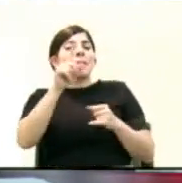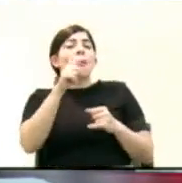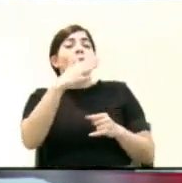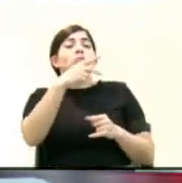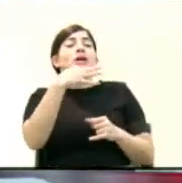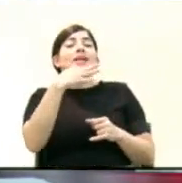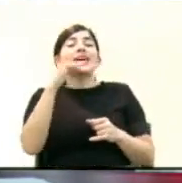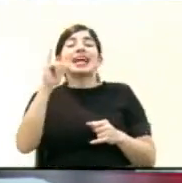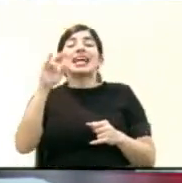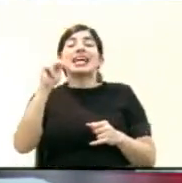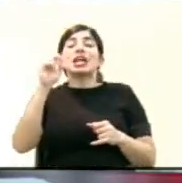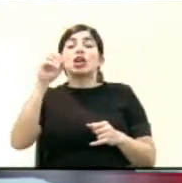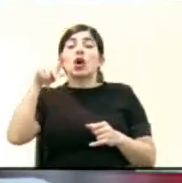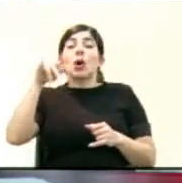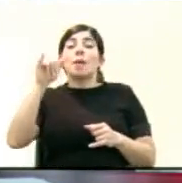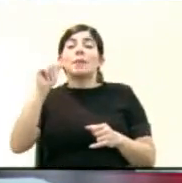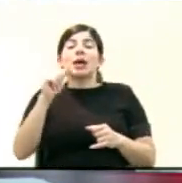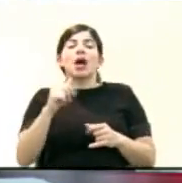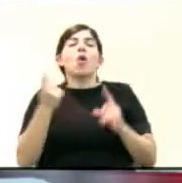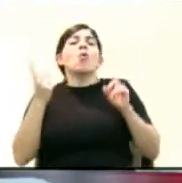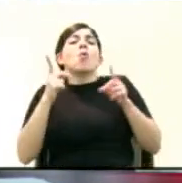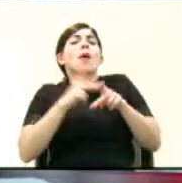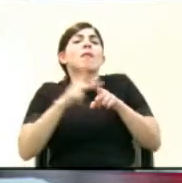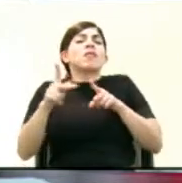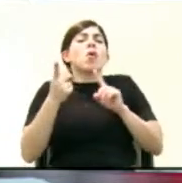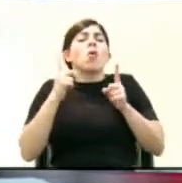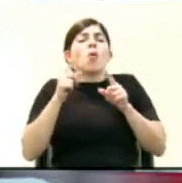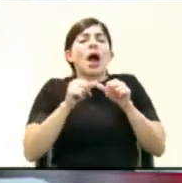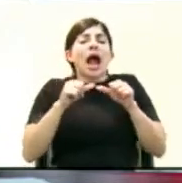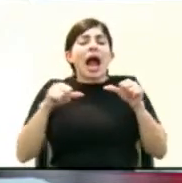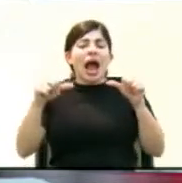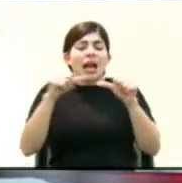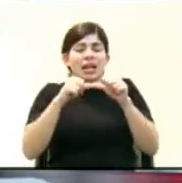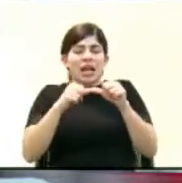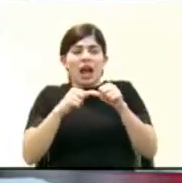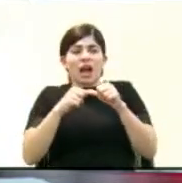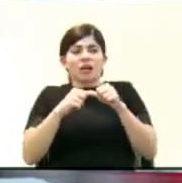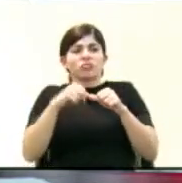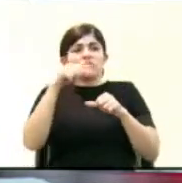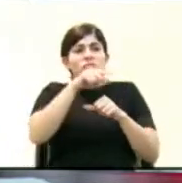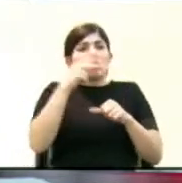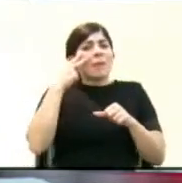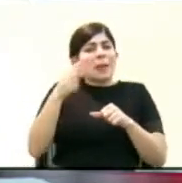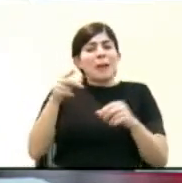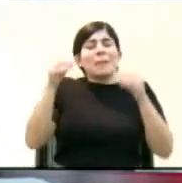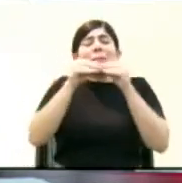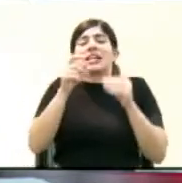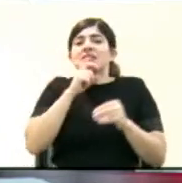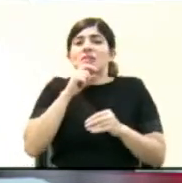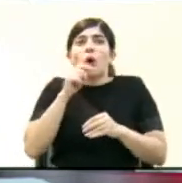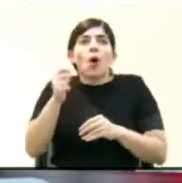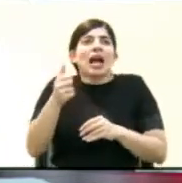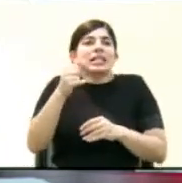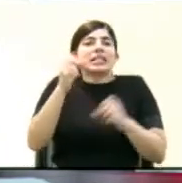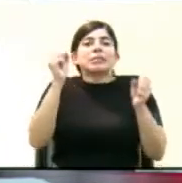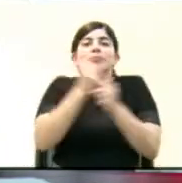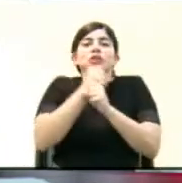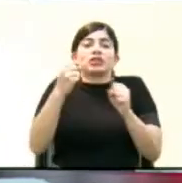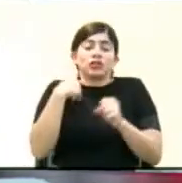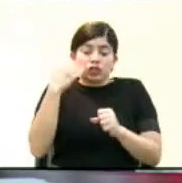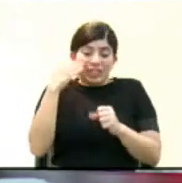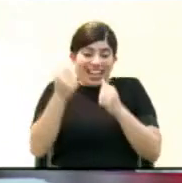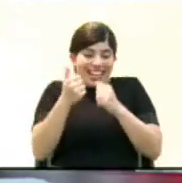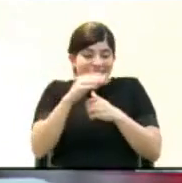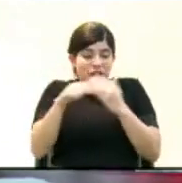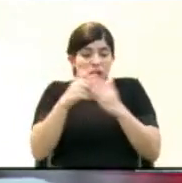La dinopia en las contrataciones, ¿cuáles son las profesiones o las áreas donde definitivamente es más complicado o casi imposible? Sabemos que son casi todas, pero ¿cuáles